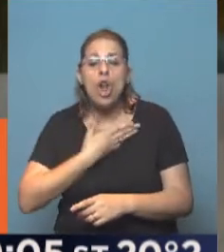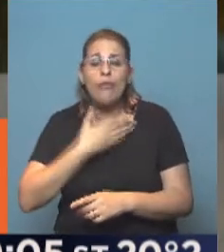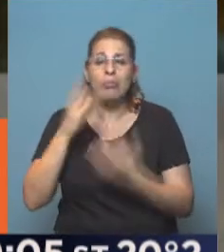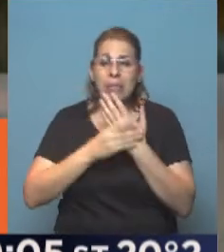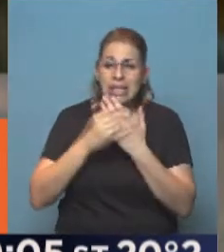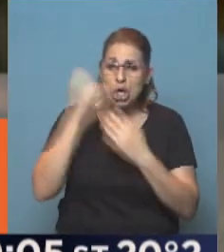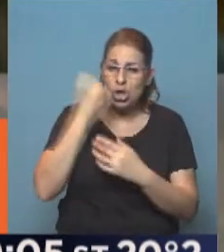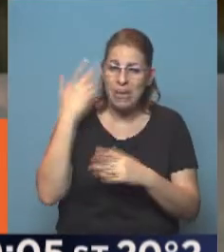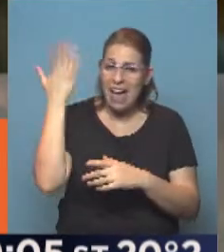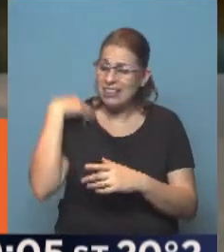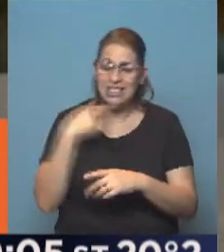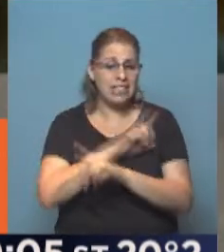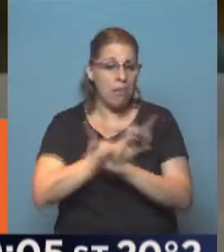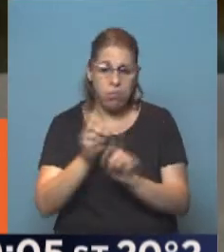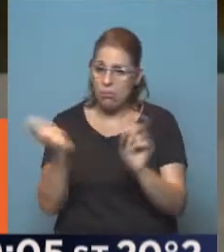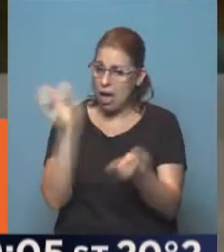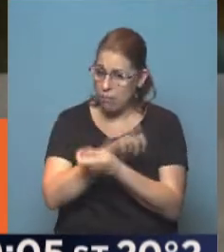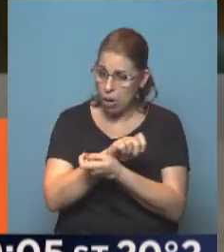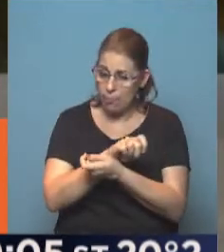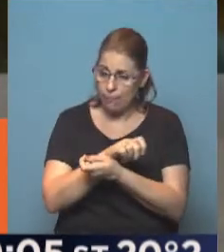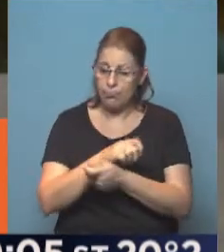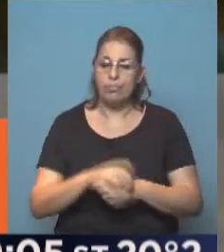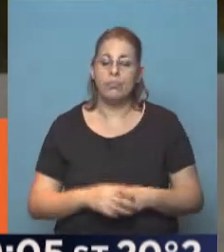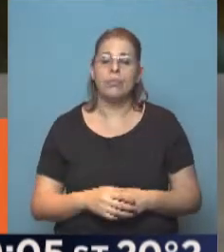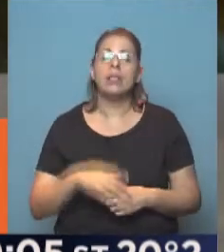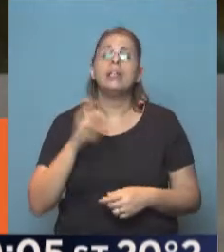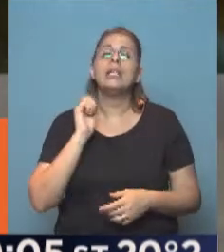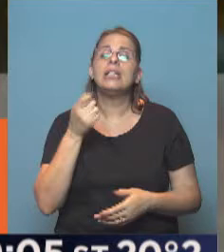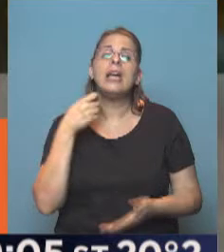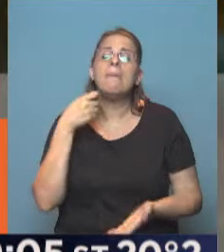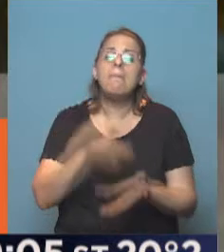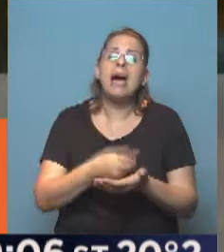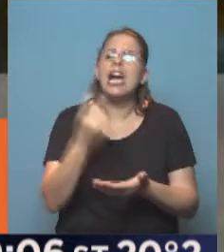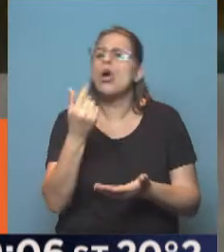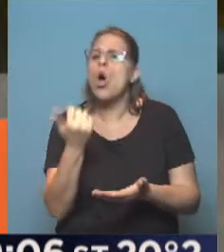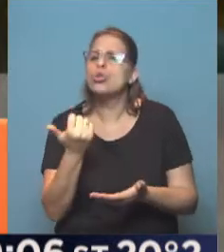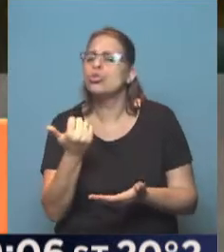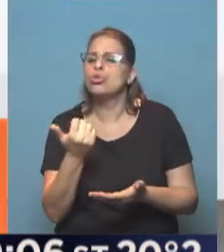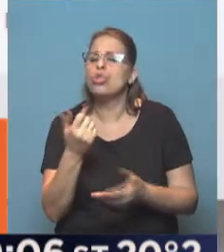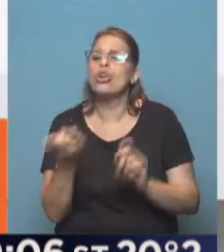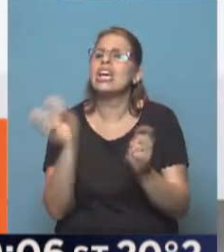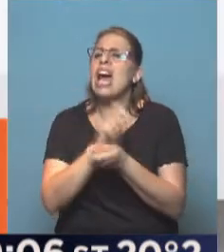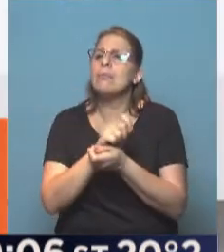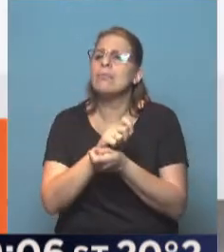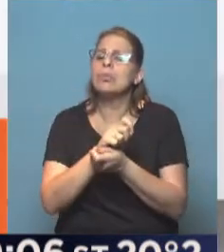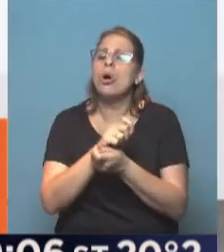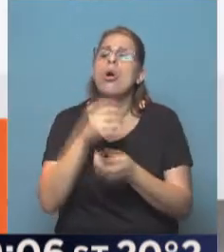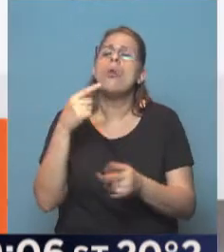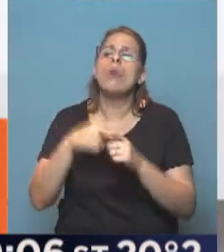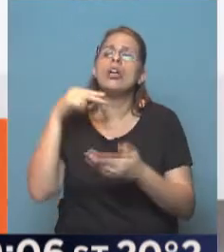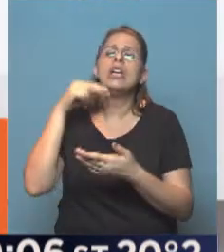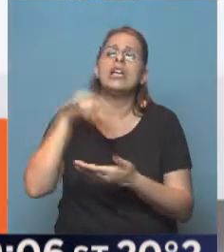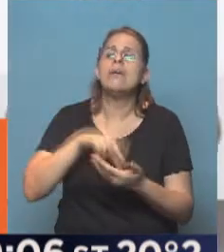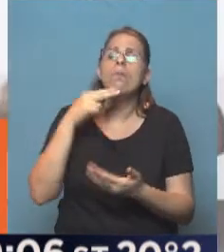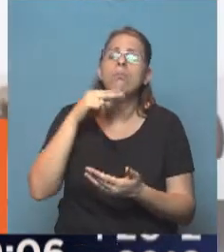impuesto a las ganancias, sin tener en cuenta quién va a pagar el costo de esta reforma. Y la verdad es que nosotros